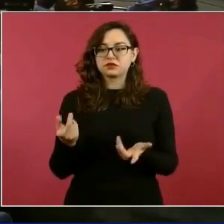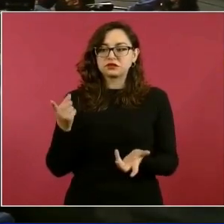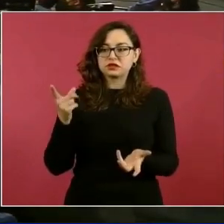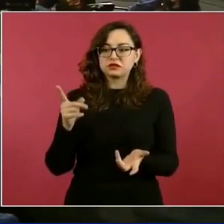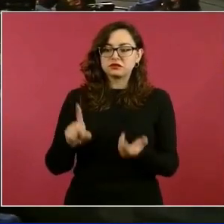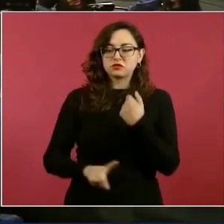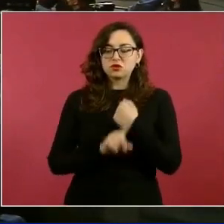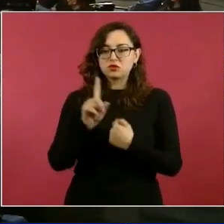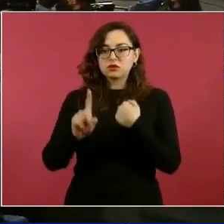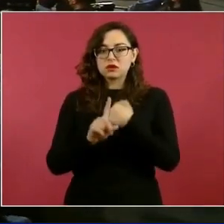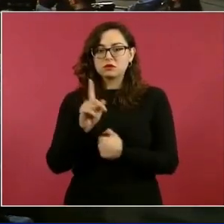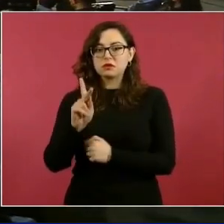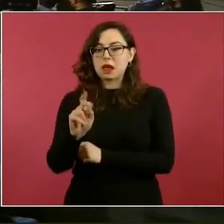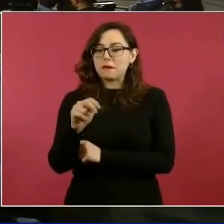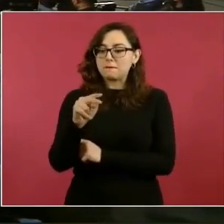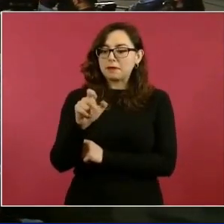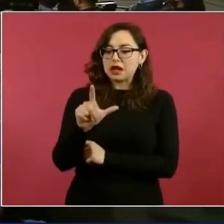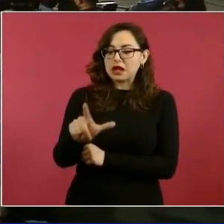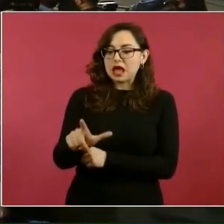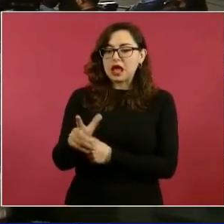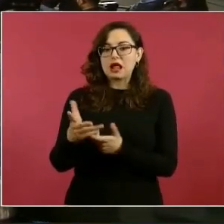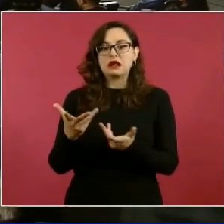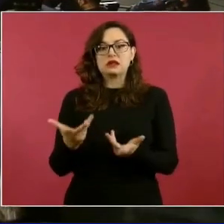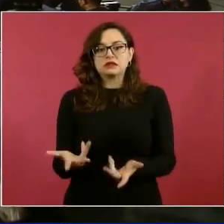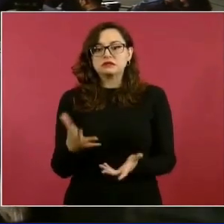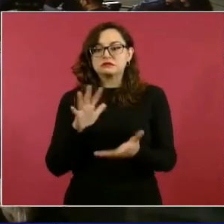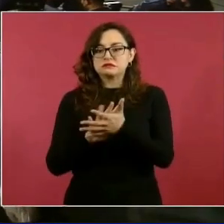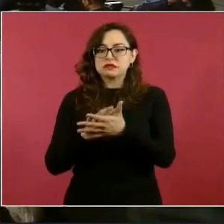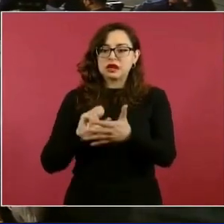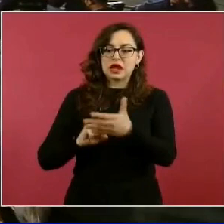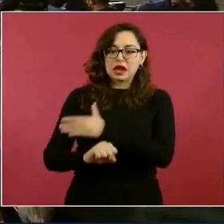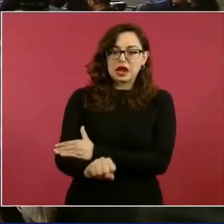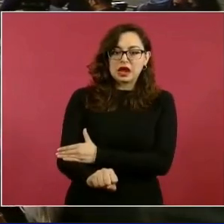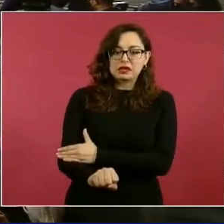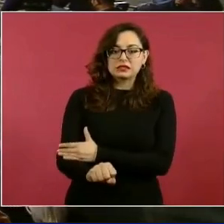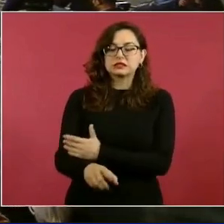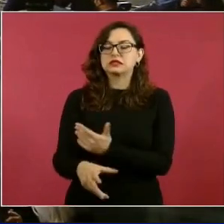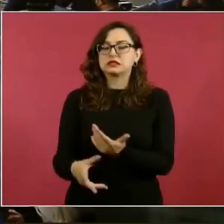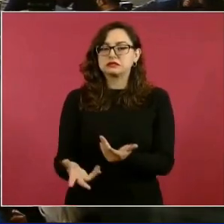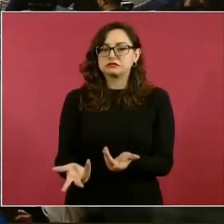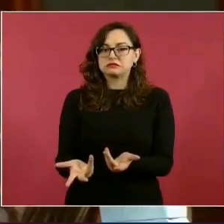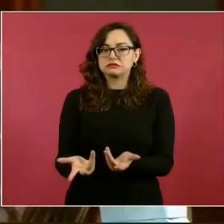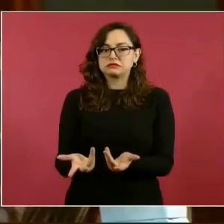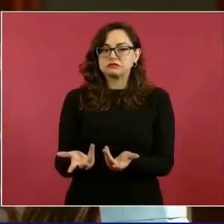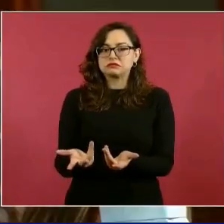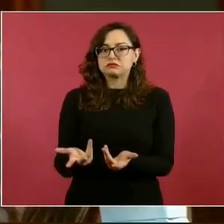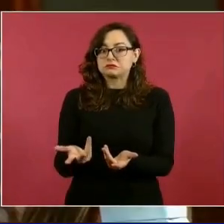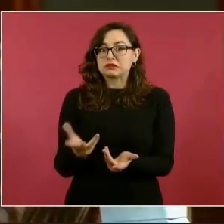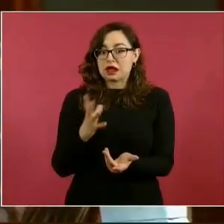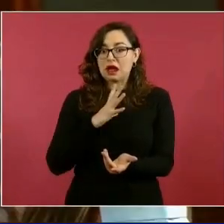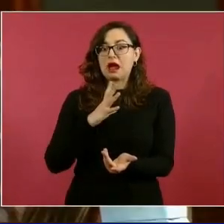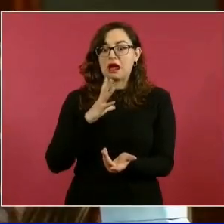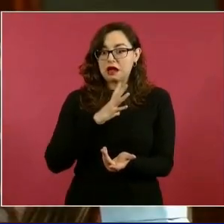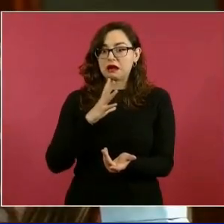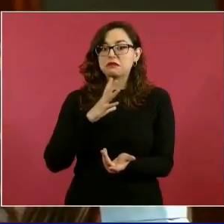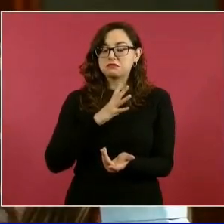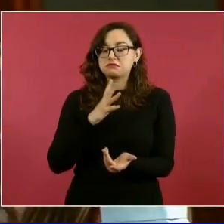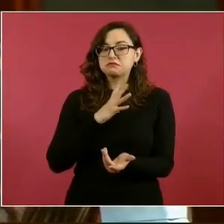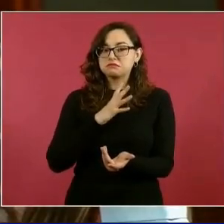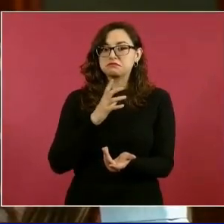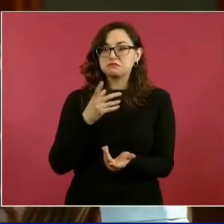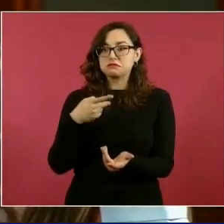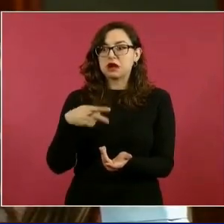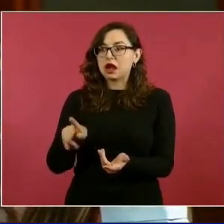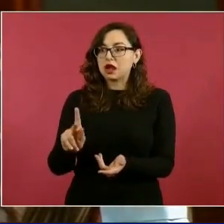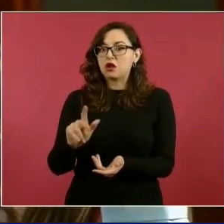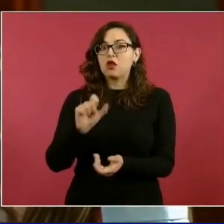penales, se juega con la libertad o encarcelamiento de las gentes. No solo es